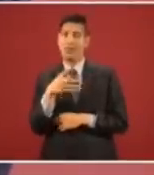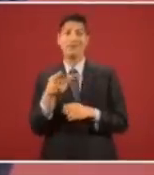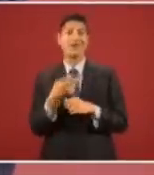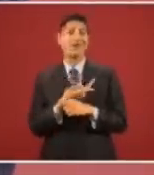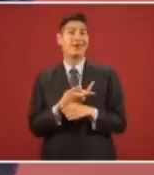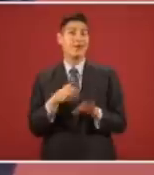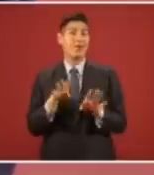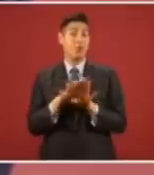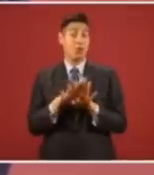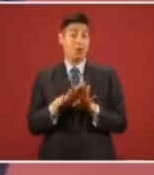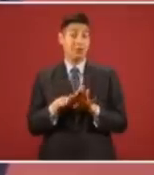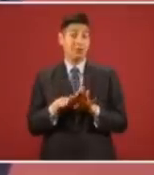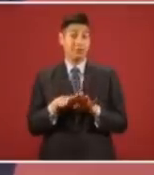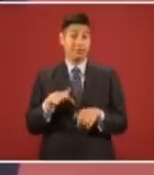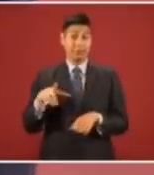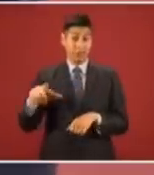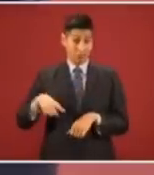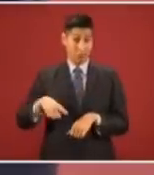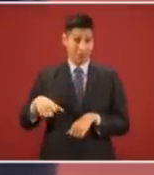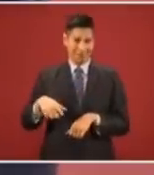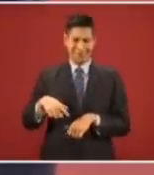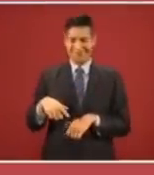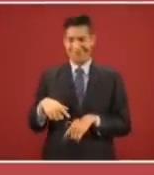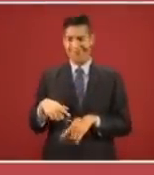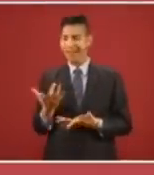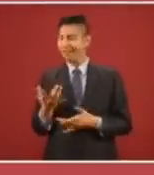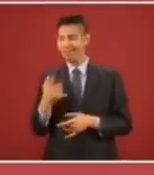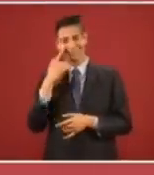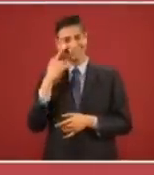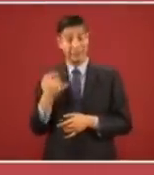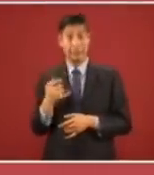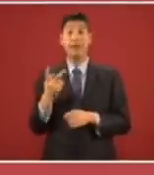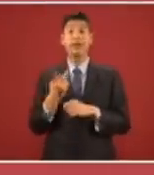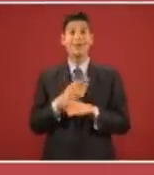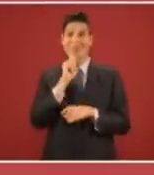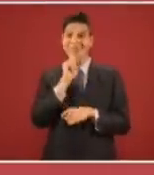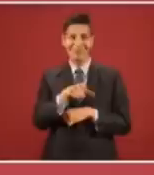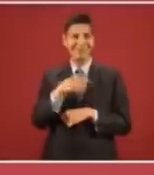tolerada, avalada, sí, también desde el extranjero.